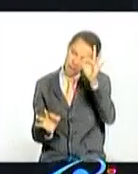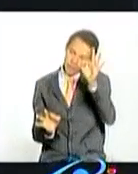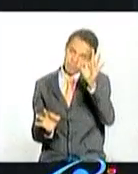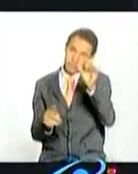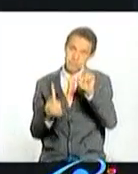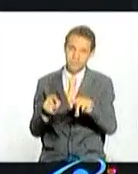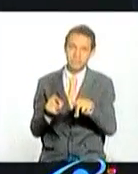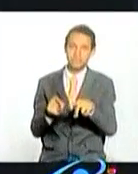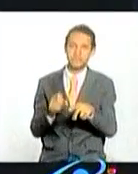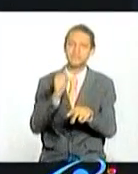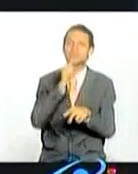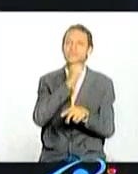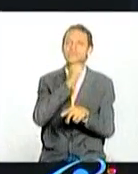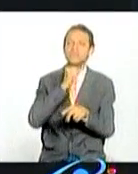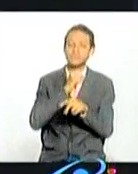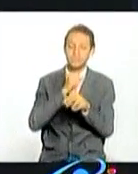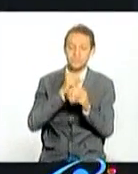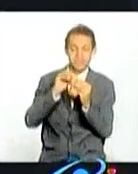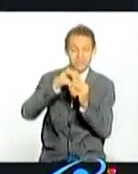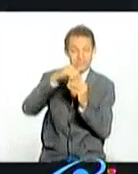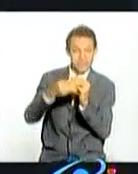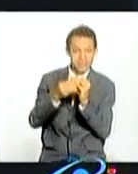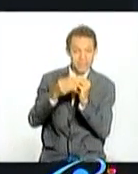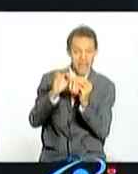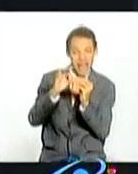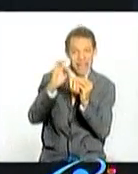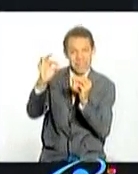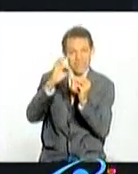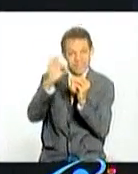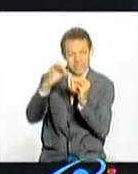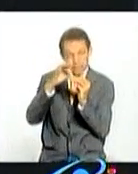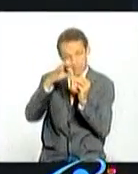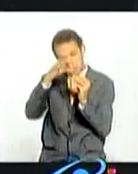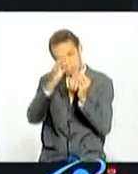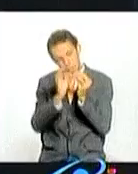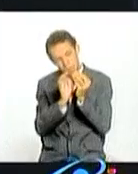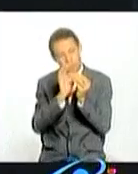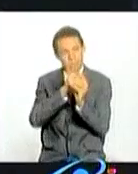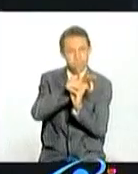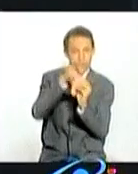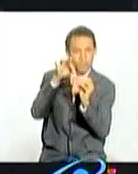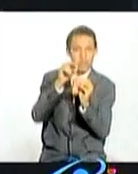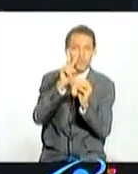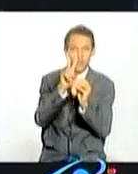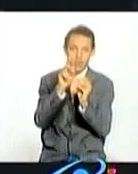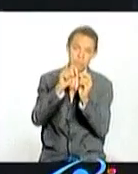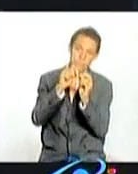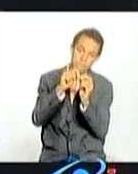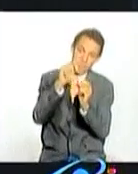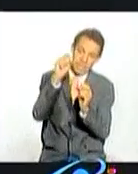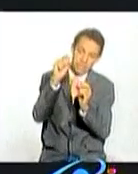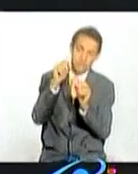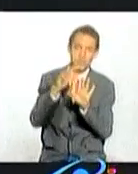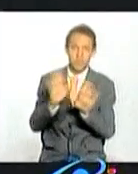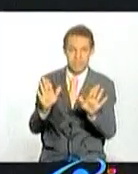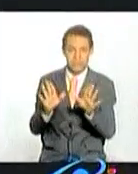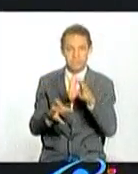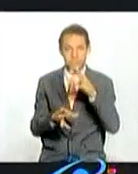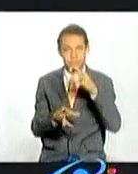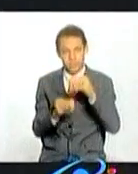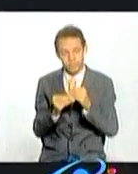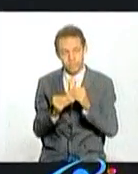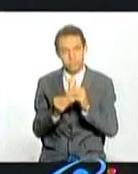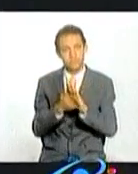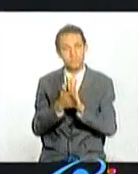acá de la glándula que está hacia la tráquea. Sí, 2 milímetros, está muy bien. Es una